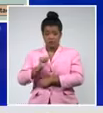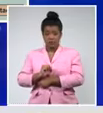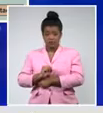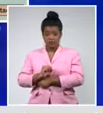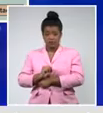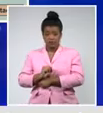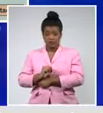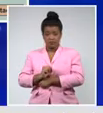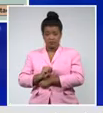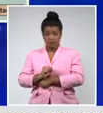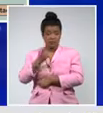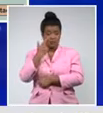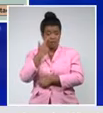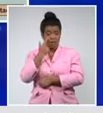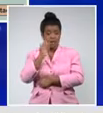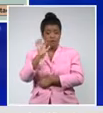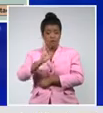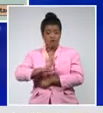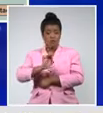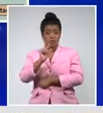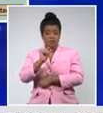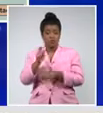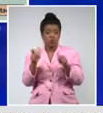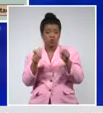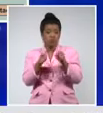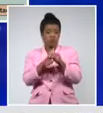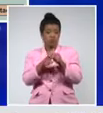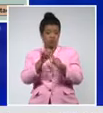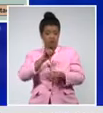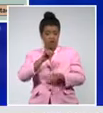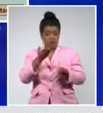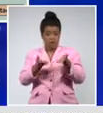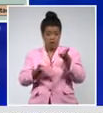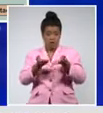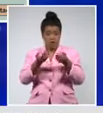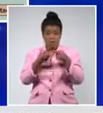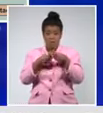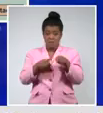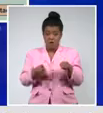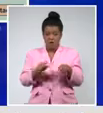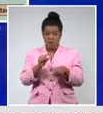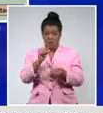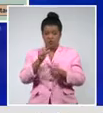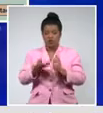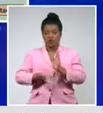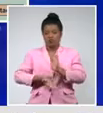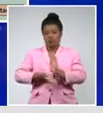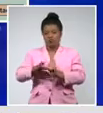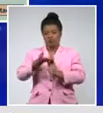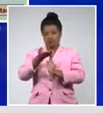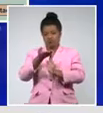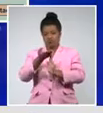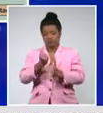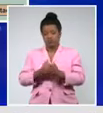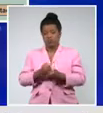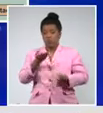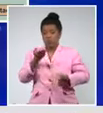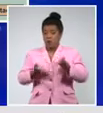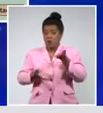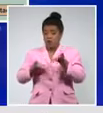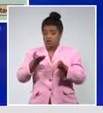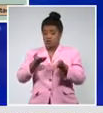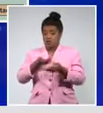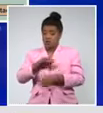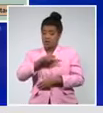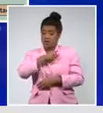tienen tasas inferiores a estas 6, sin embargo, incrementan sus tasas en comparación con el día